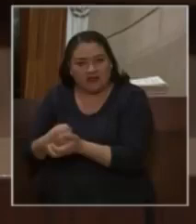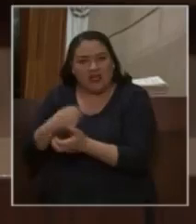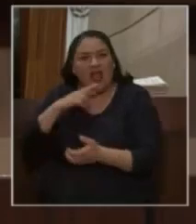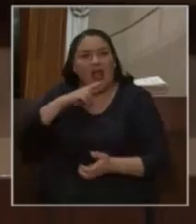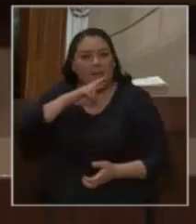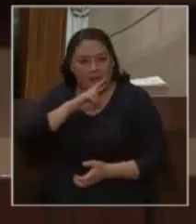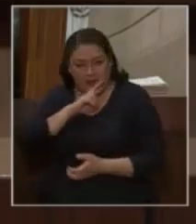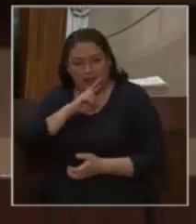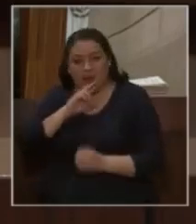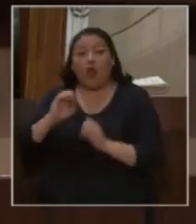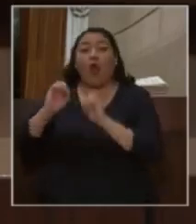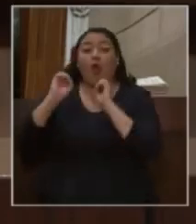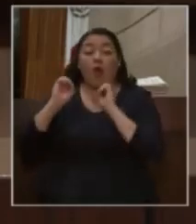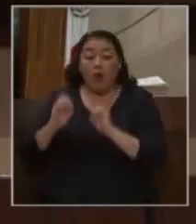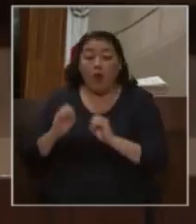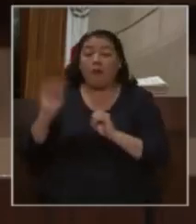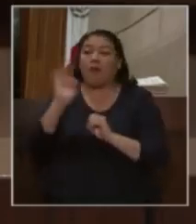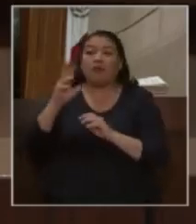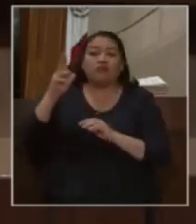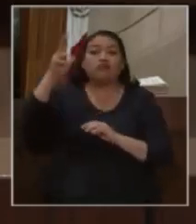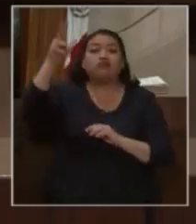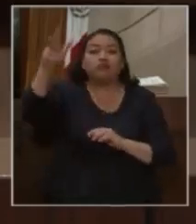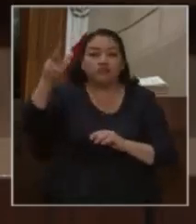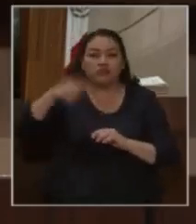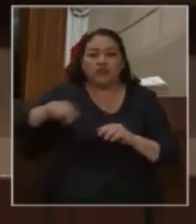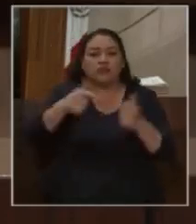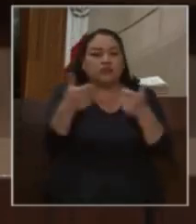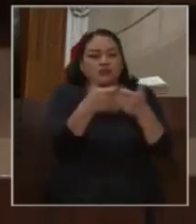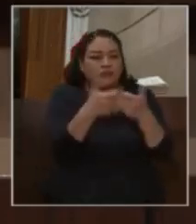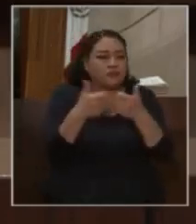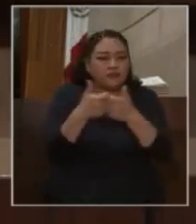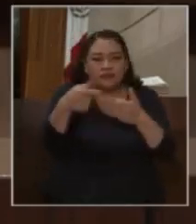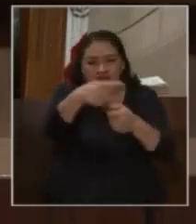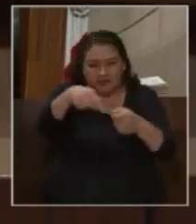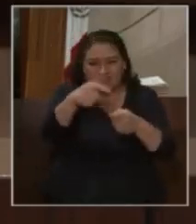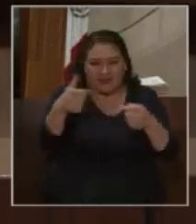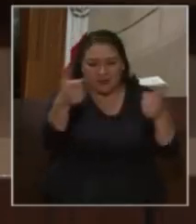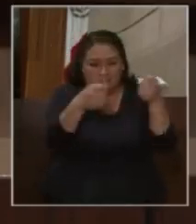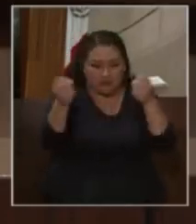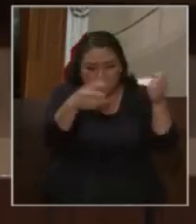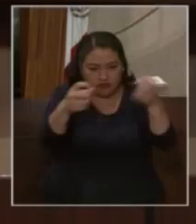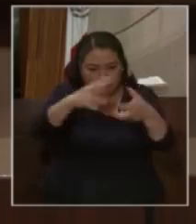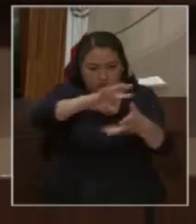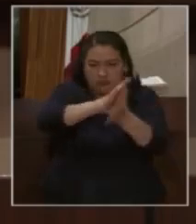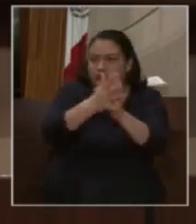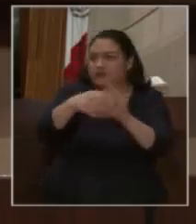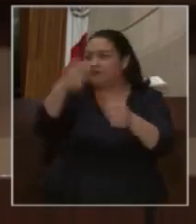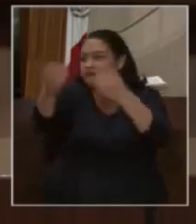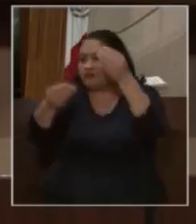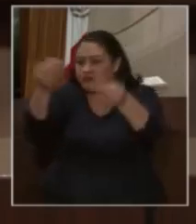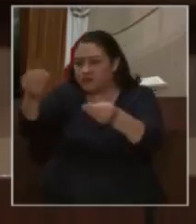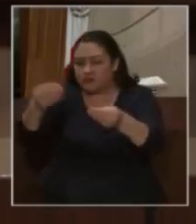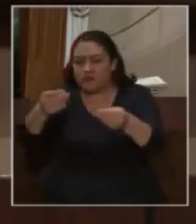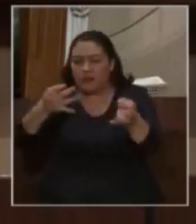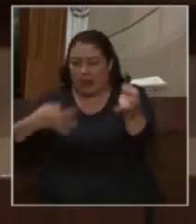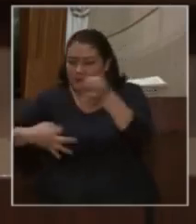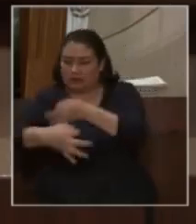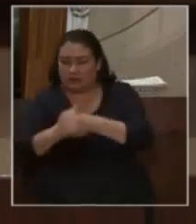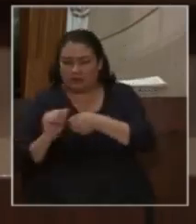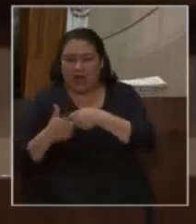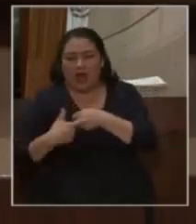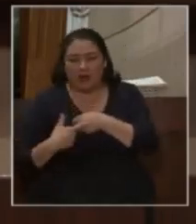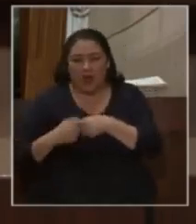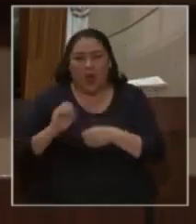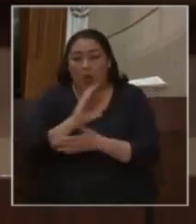inmediato o a un largo plazo para esta fuerza política por virtud de un contrato privado.